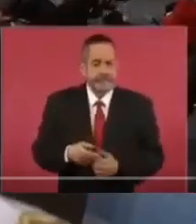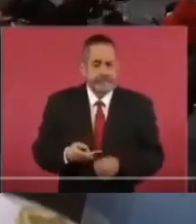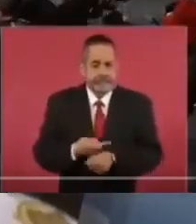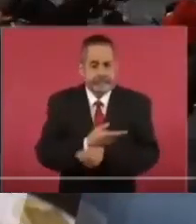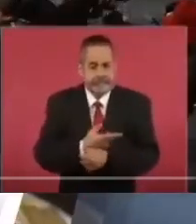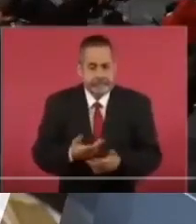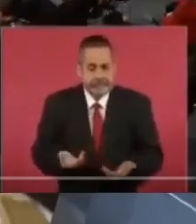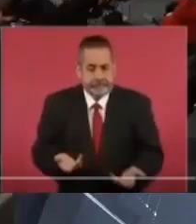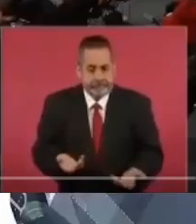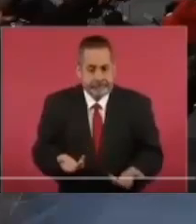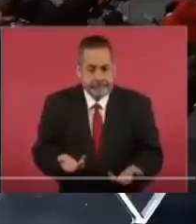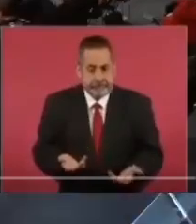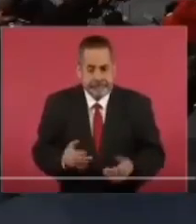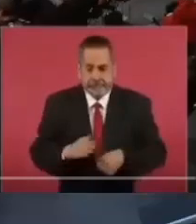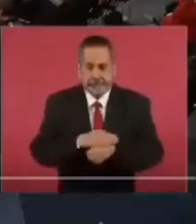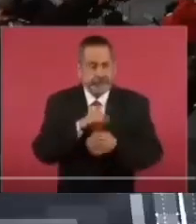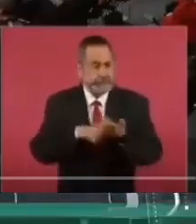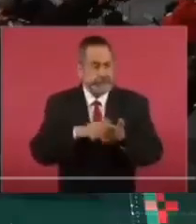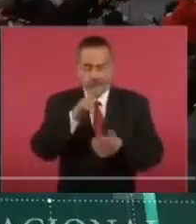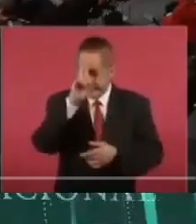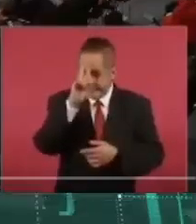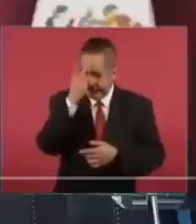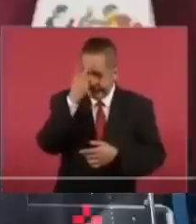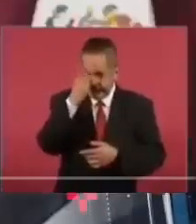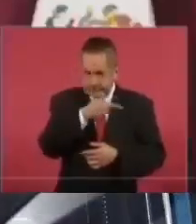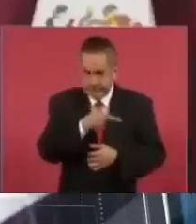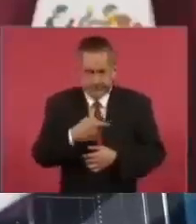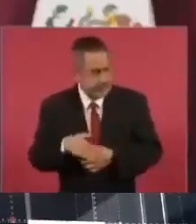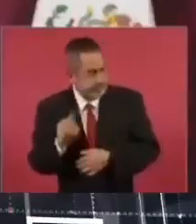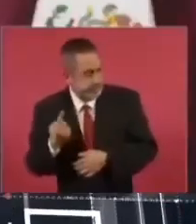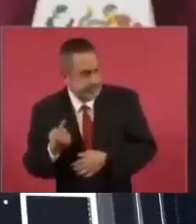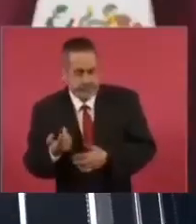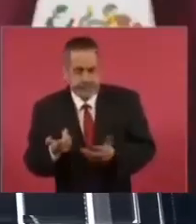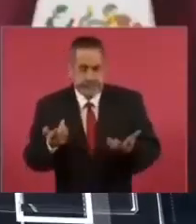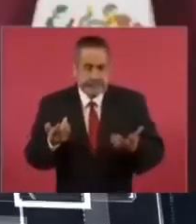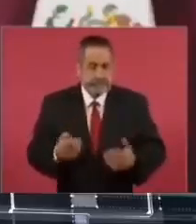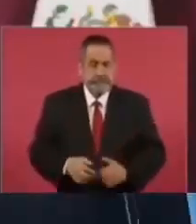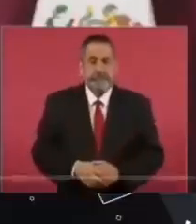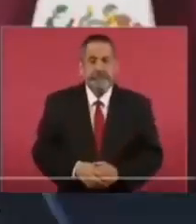pasó? ¿Por qué cambiaron de parecer?